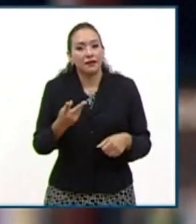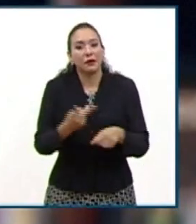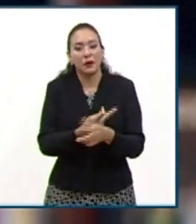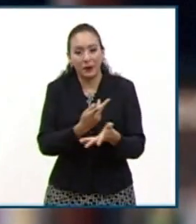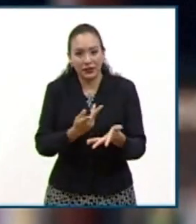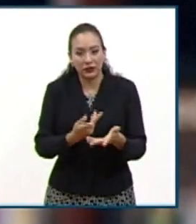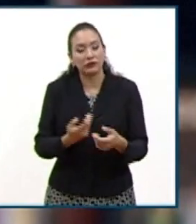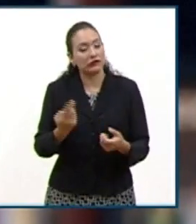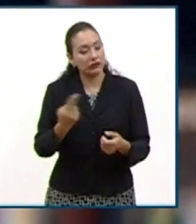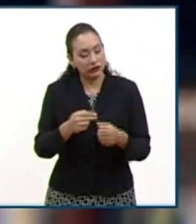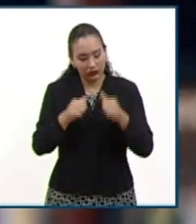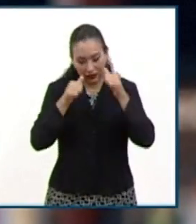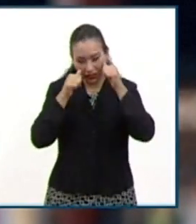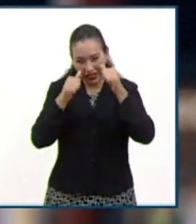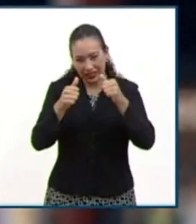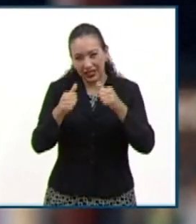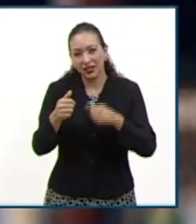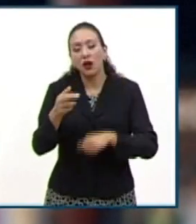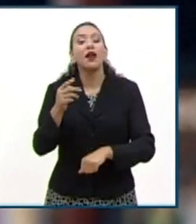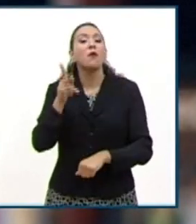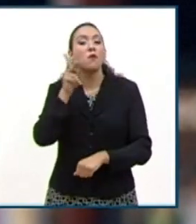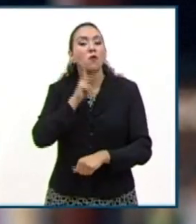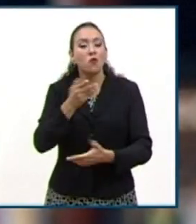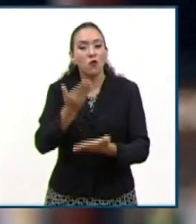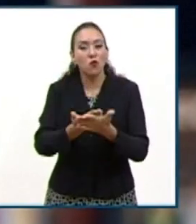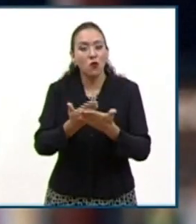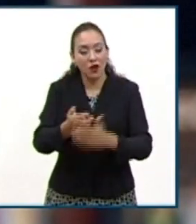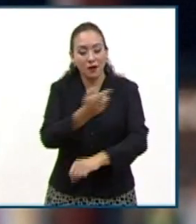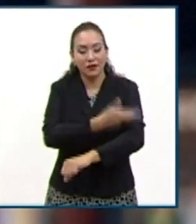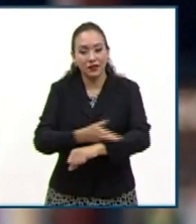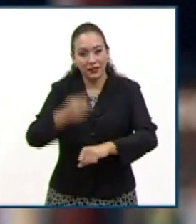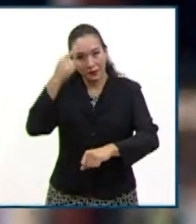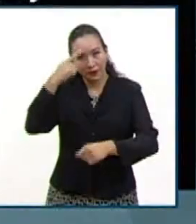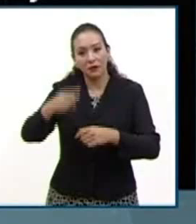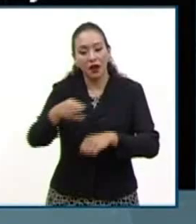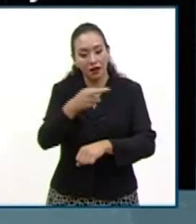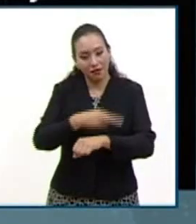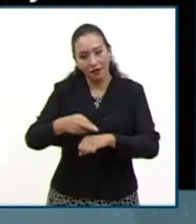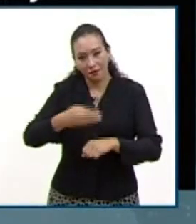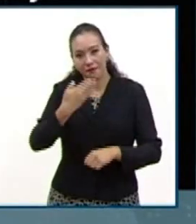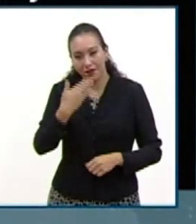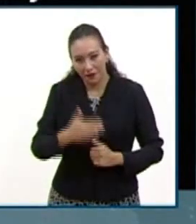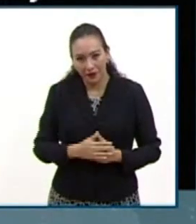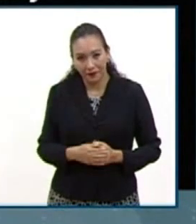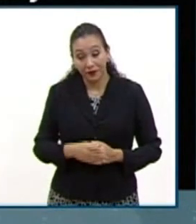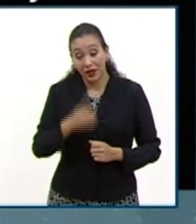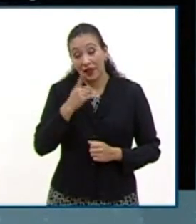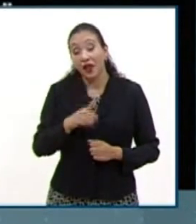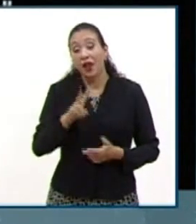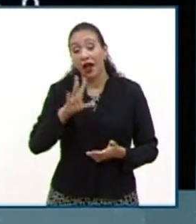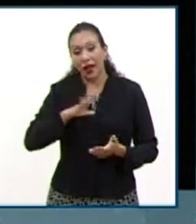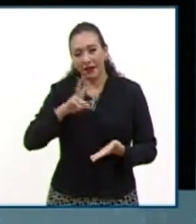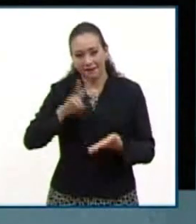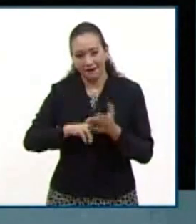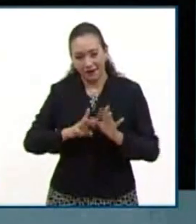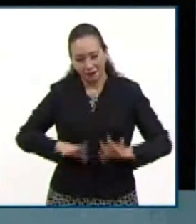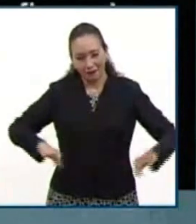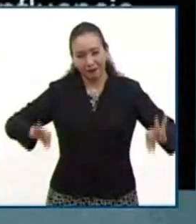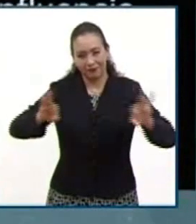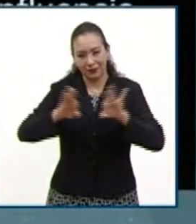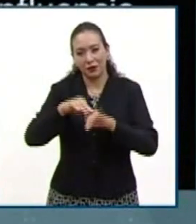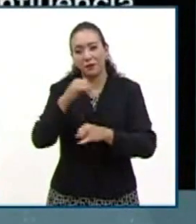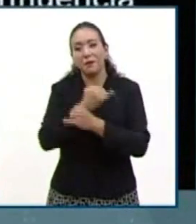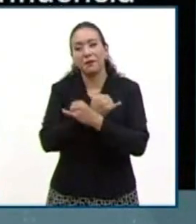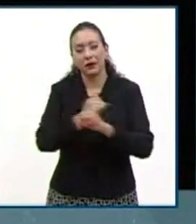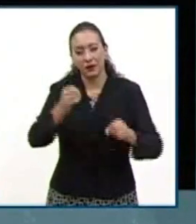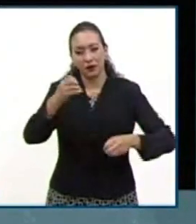actos deben basarse en pruebas y garantizar el debido proceso. Resaltó que un principio fundamental de la independencia judicial